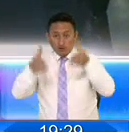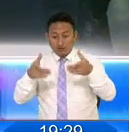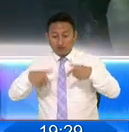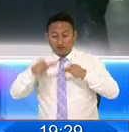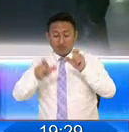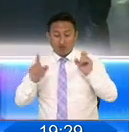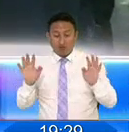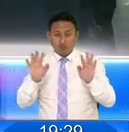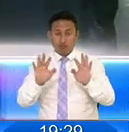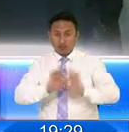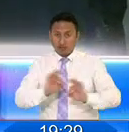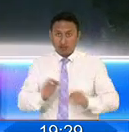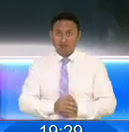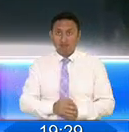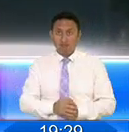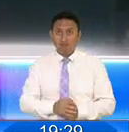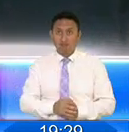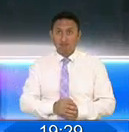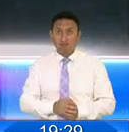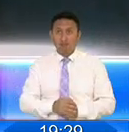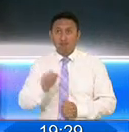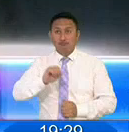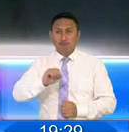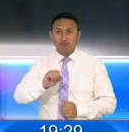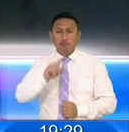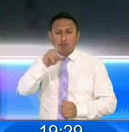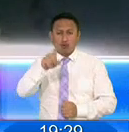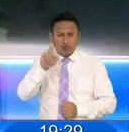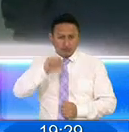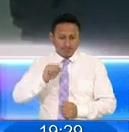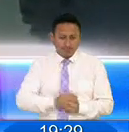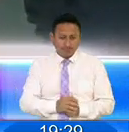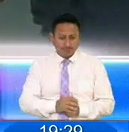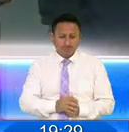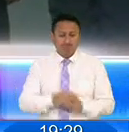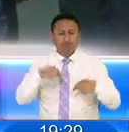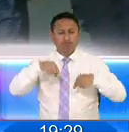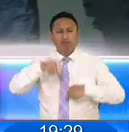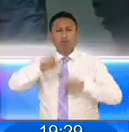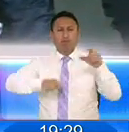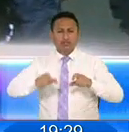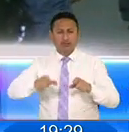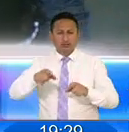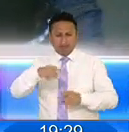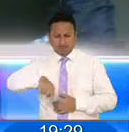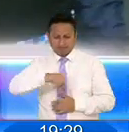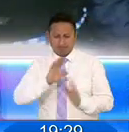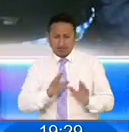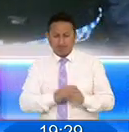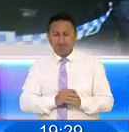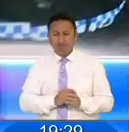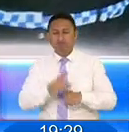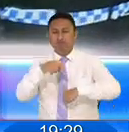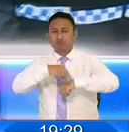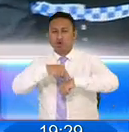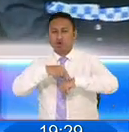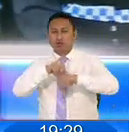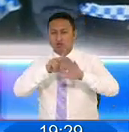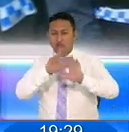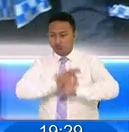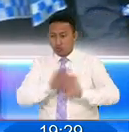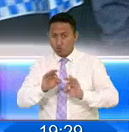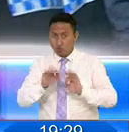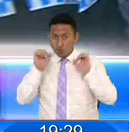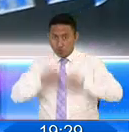las aglomeraciones. General, justamente eso iba. Hay algo que le llama la atención a la ciudadanía y es que durante el toque de queda se habla de que se